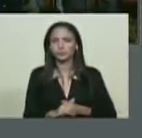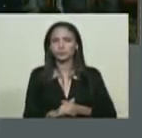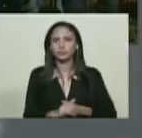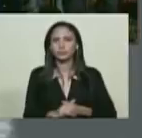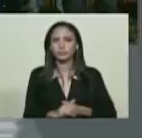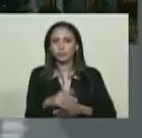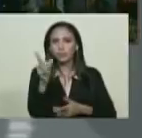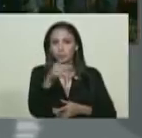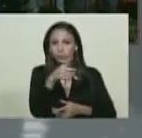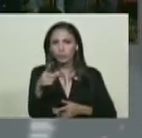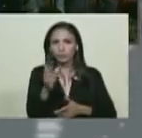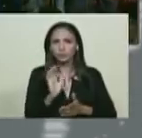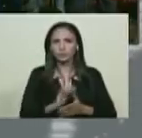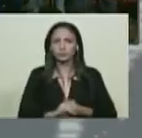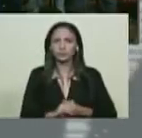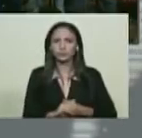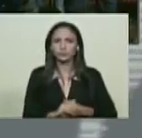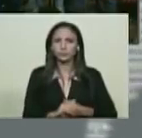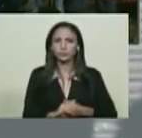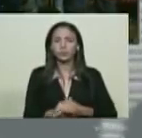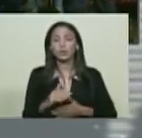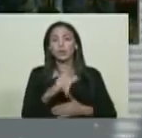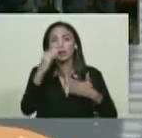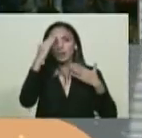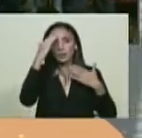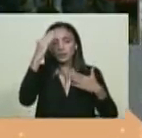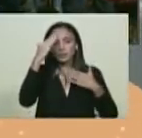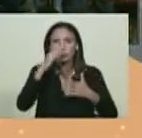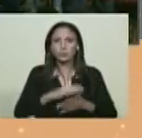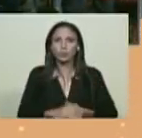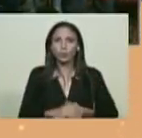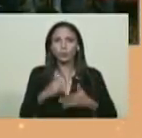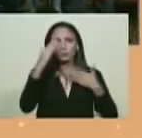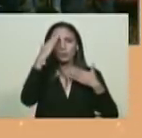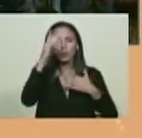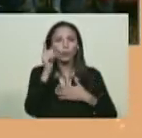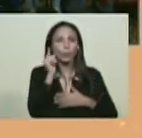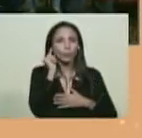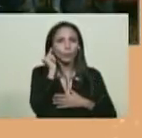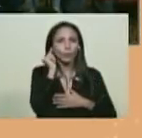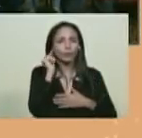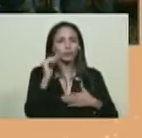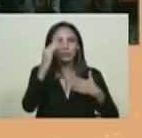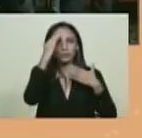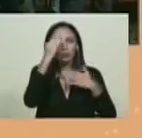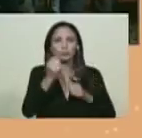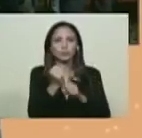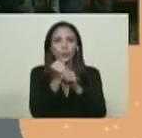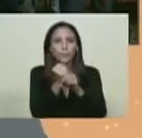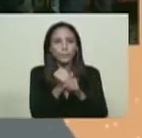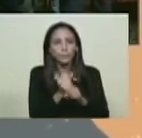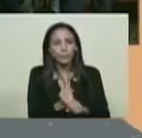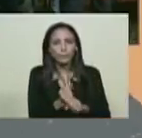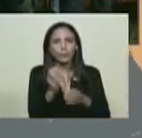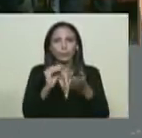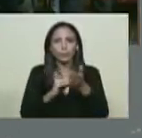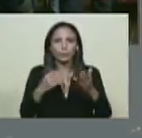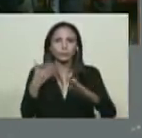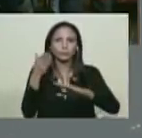Ah, bueno, un saludo a Wiselis Álvarez. Espero pronto